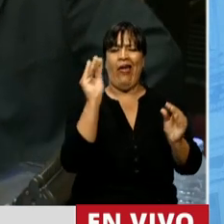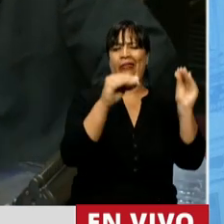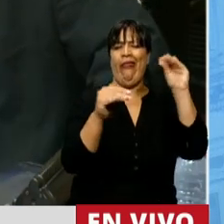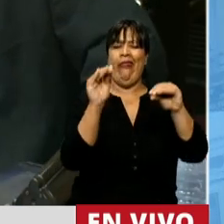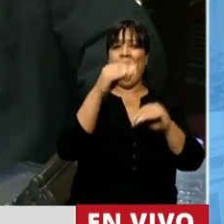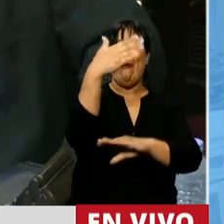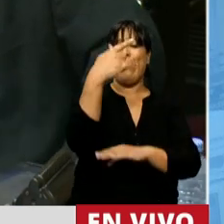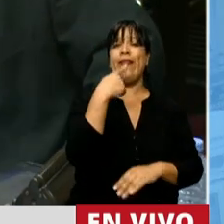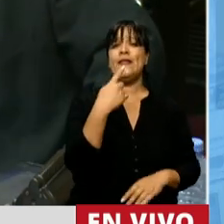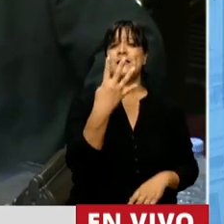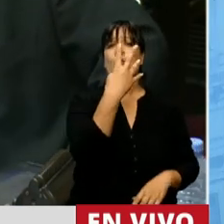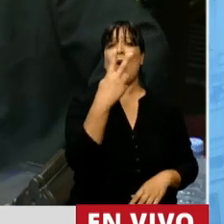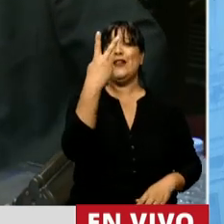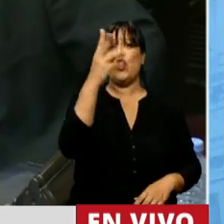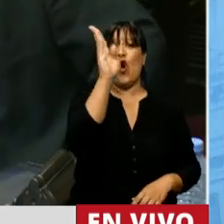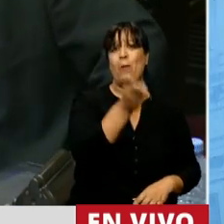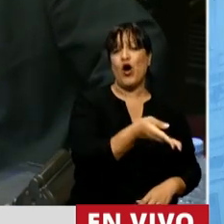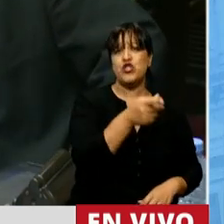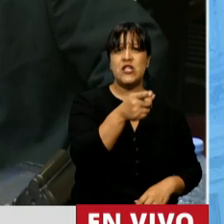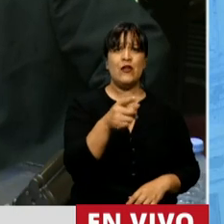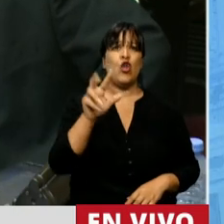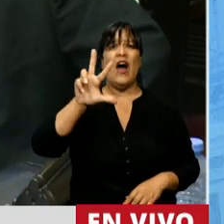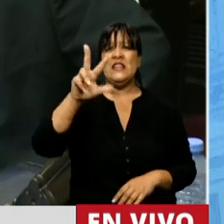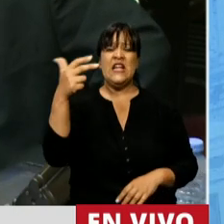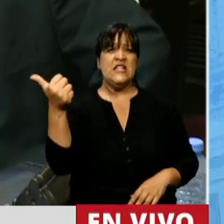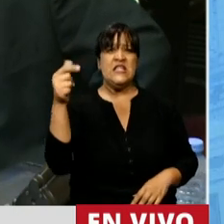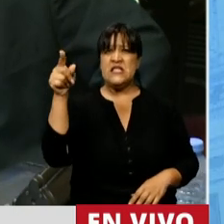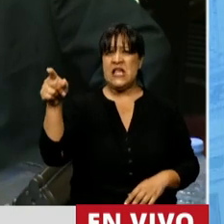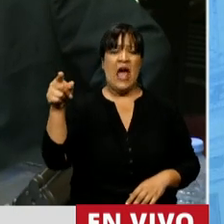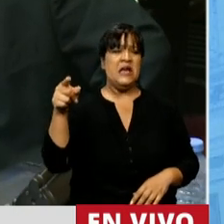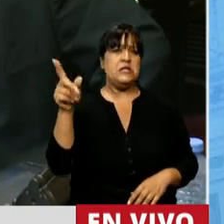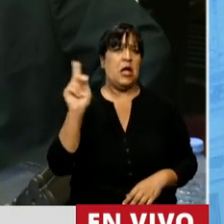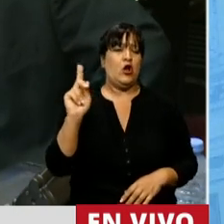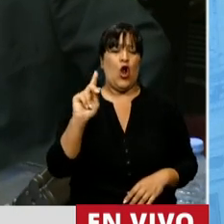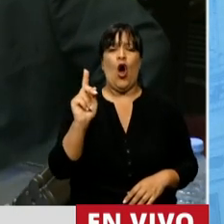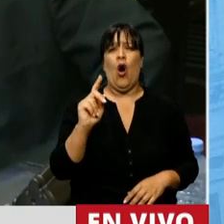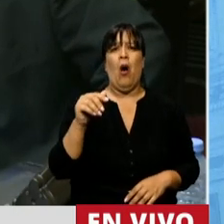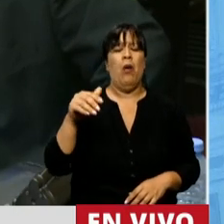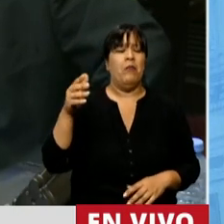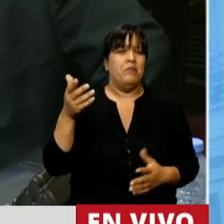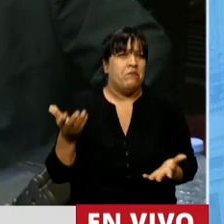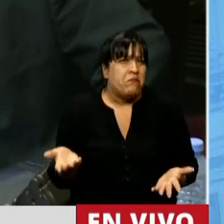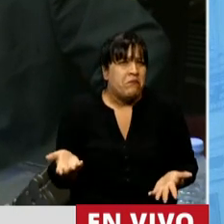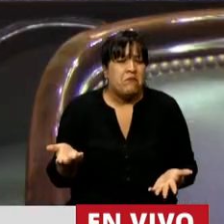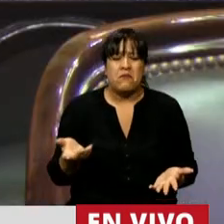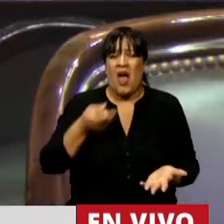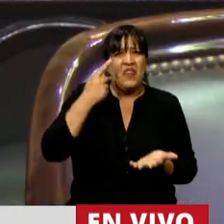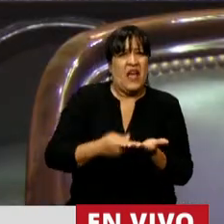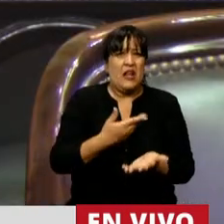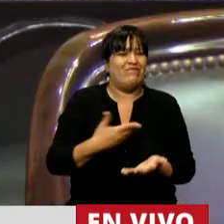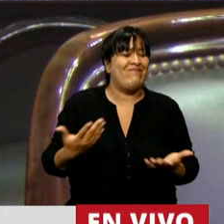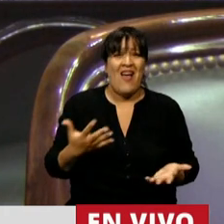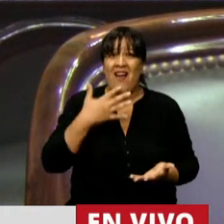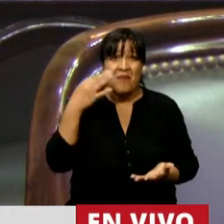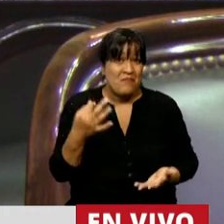que el 42% es menos que el 36% de los decretos que discrecionalmente fijó el presidente. Lamentablemente la